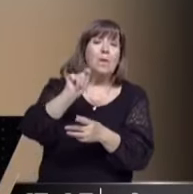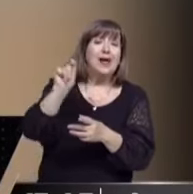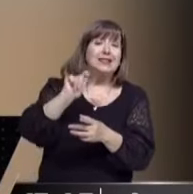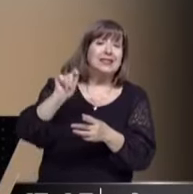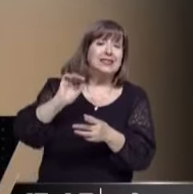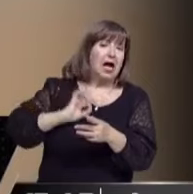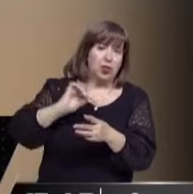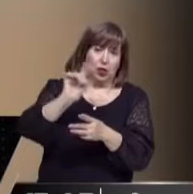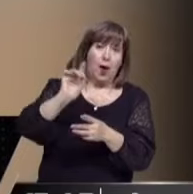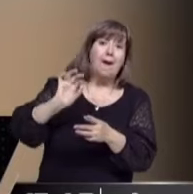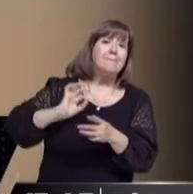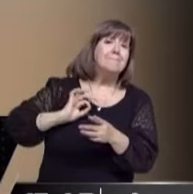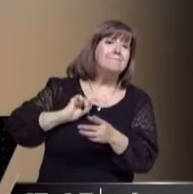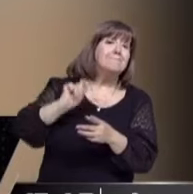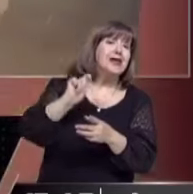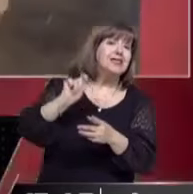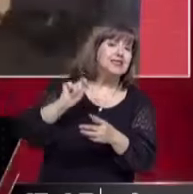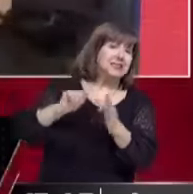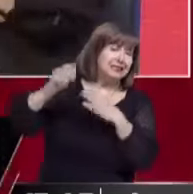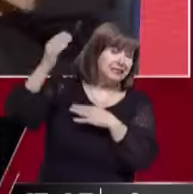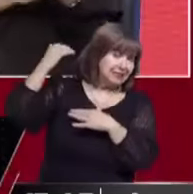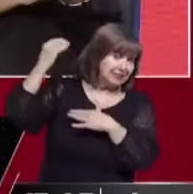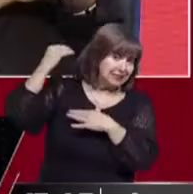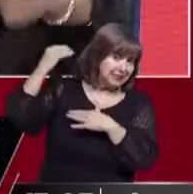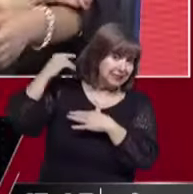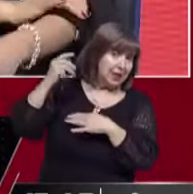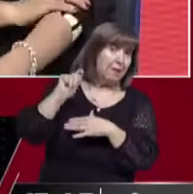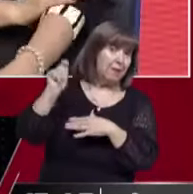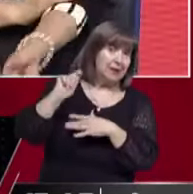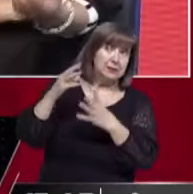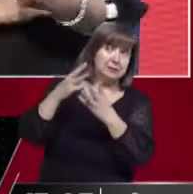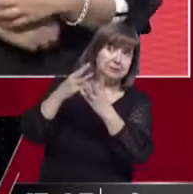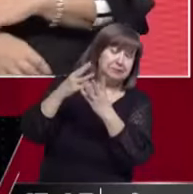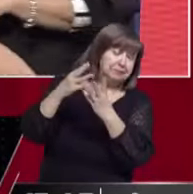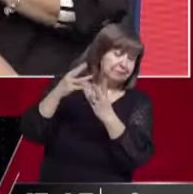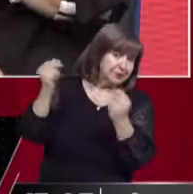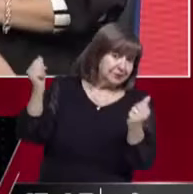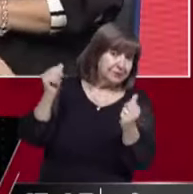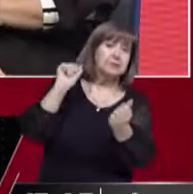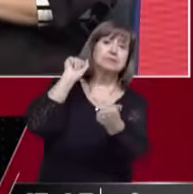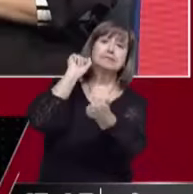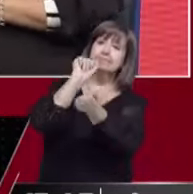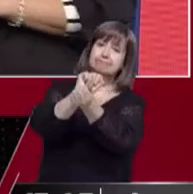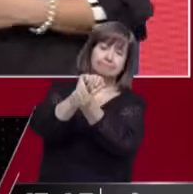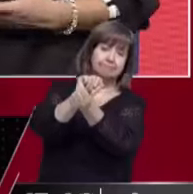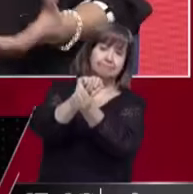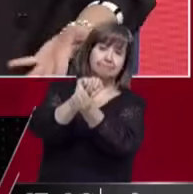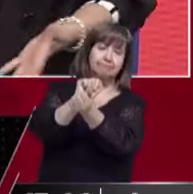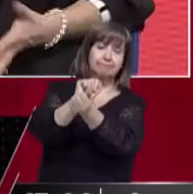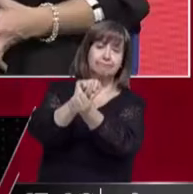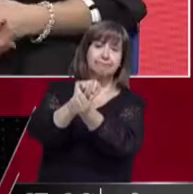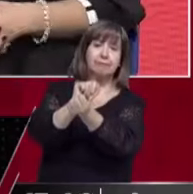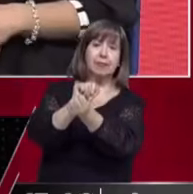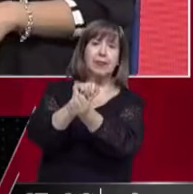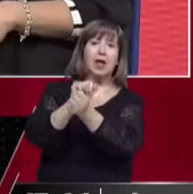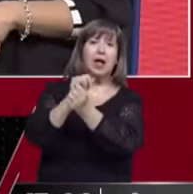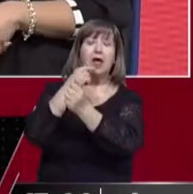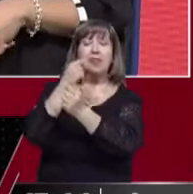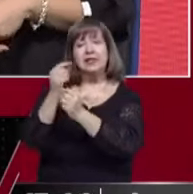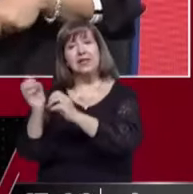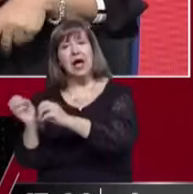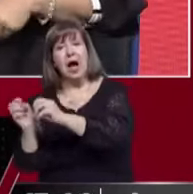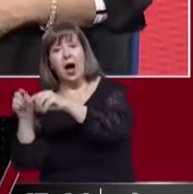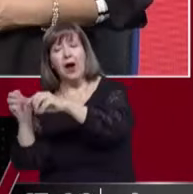cómo avanza la causa. Bueno, y una información de última hora que es la que está compartiendo con nosotros Oscar, que no sé si ahora nos oye, y que dice que lo trasladaron a un